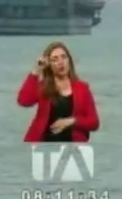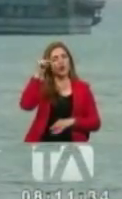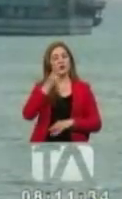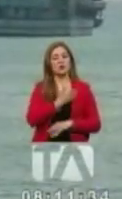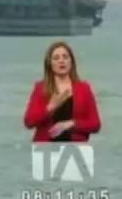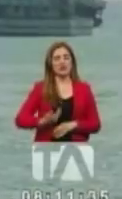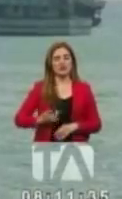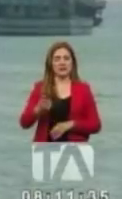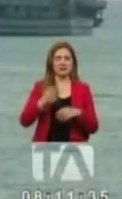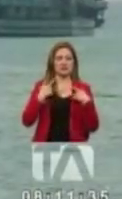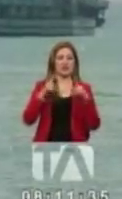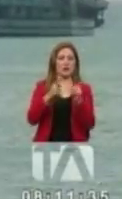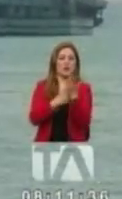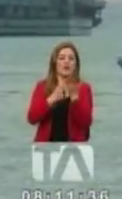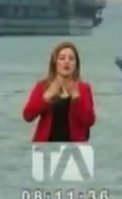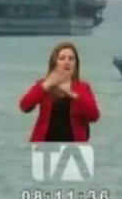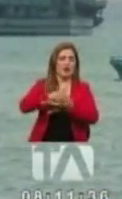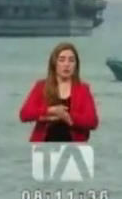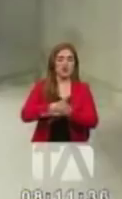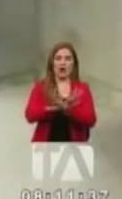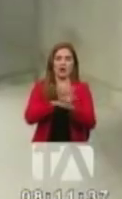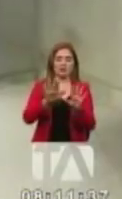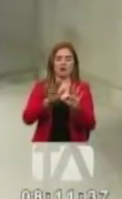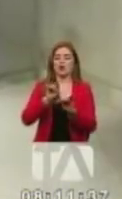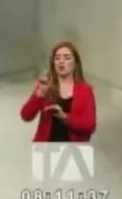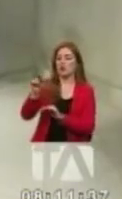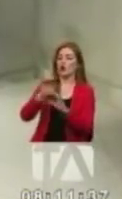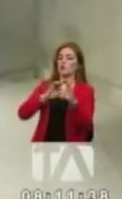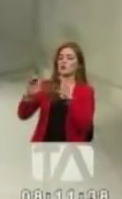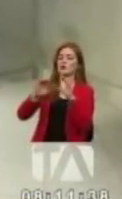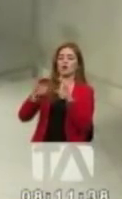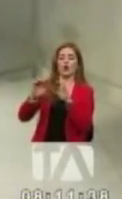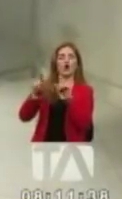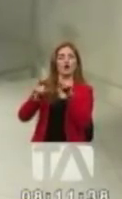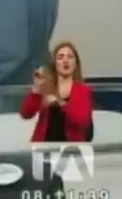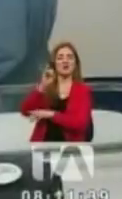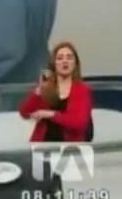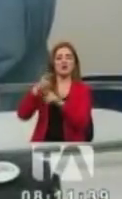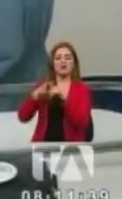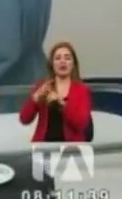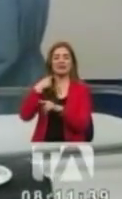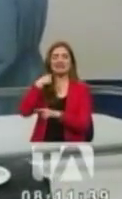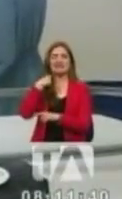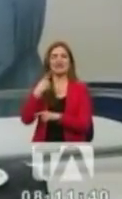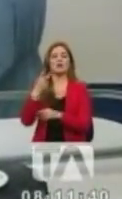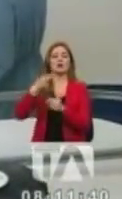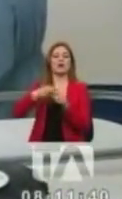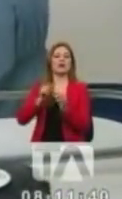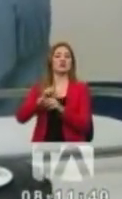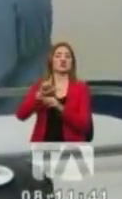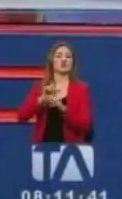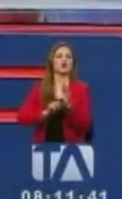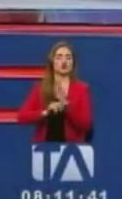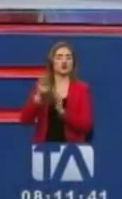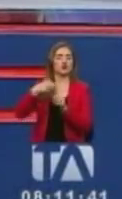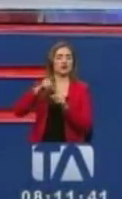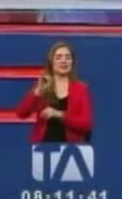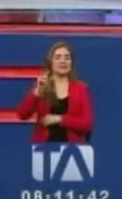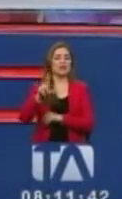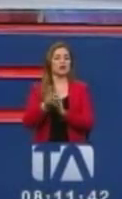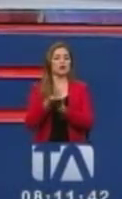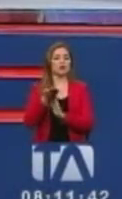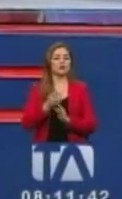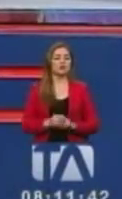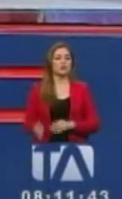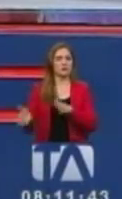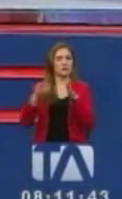de ello se abrirán las conversaciones con los sectores que podrían verse afectados daiana monroy 24 horas y